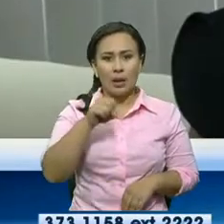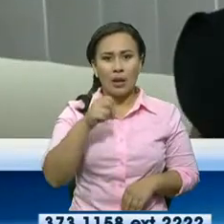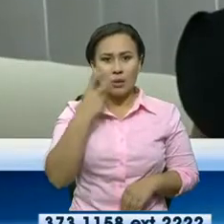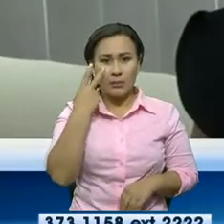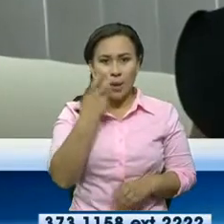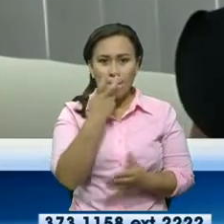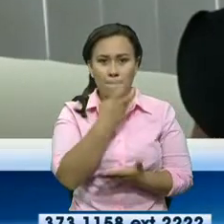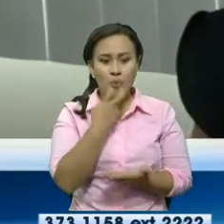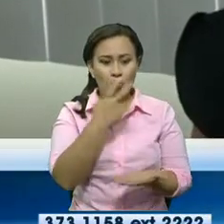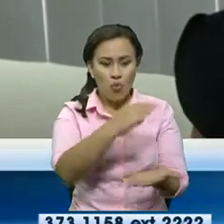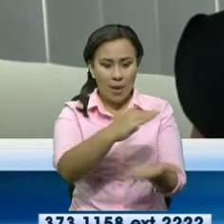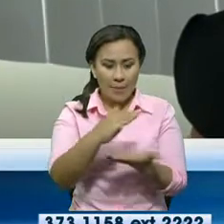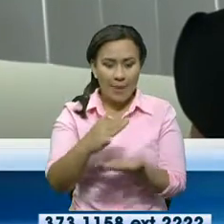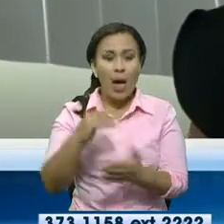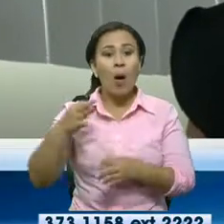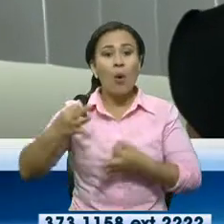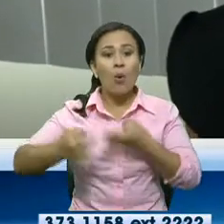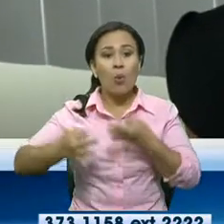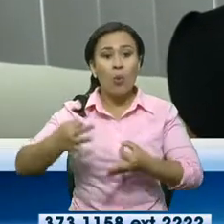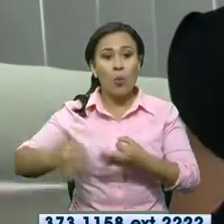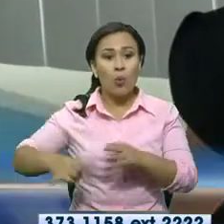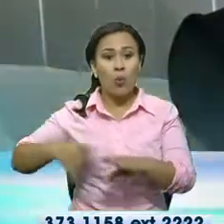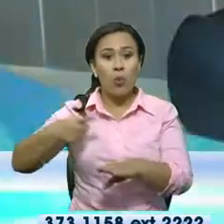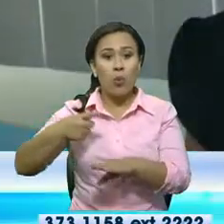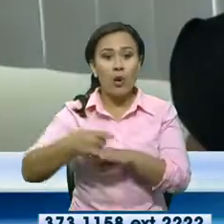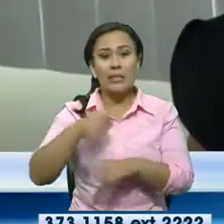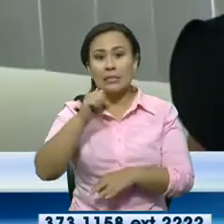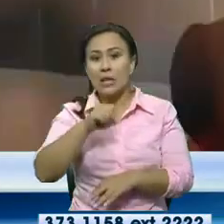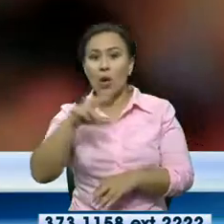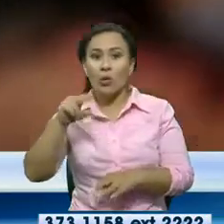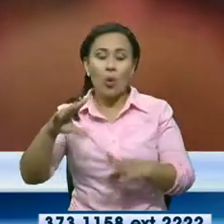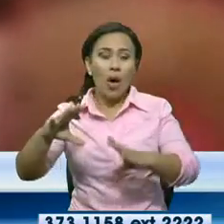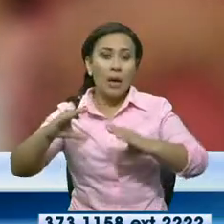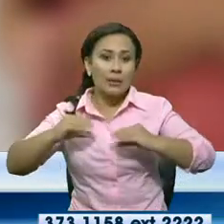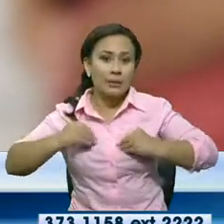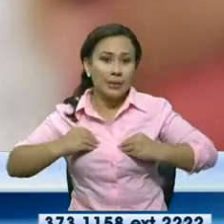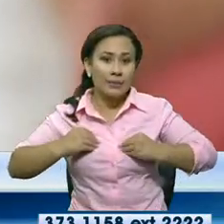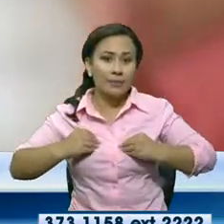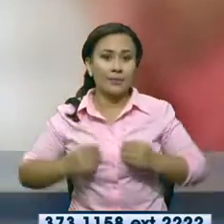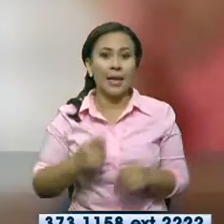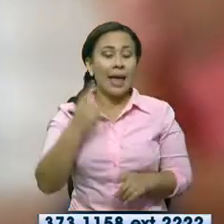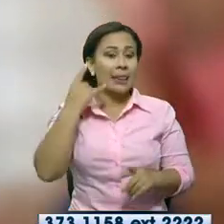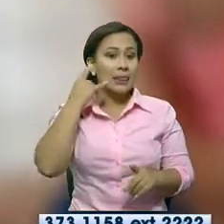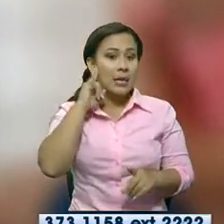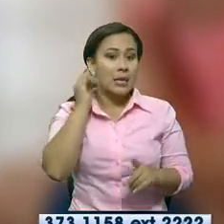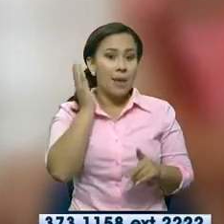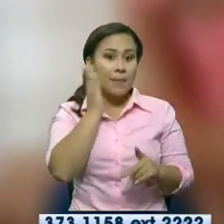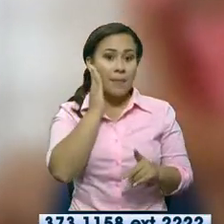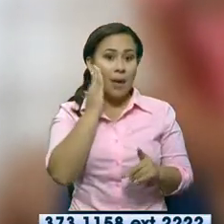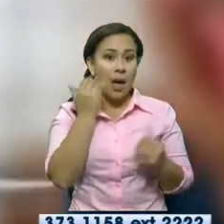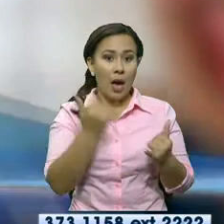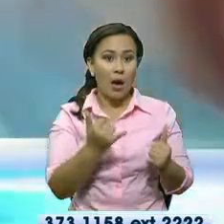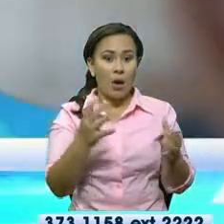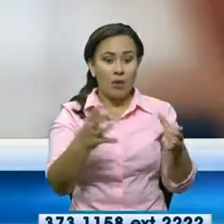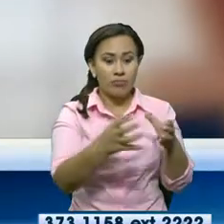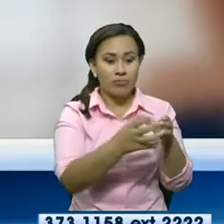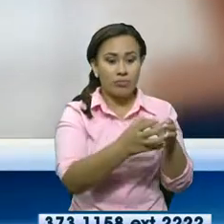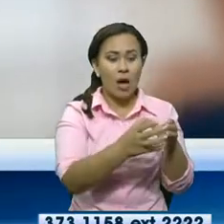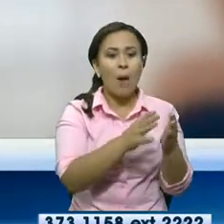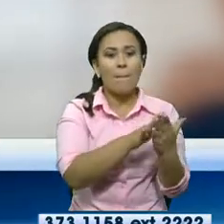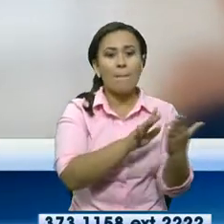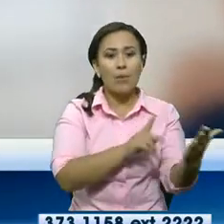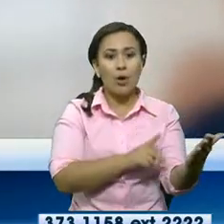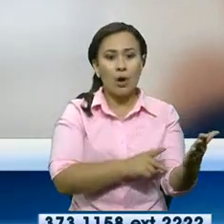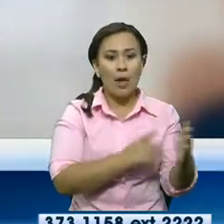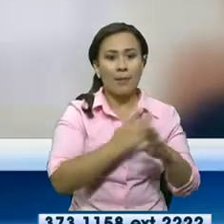ya corresponde al juez acoger o no esa acusación. Tanto la niña como la madre están incluidas en el programa de protección